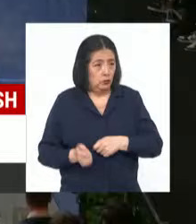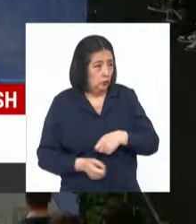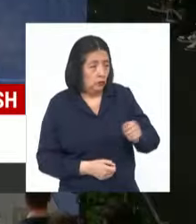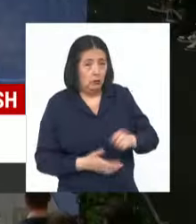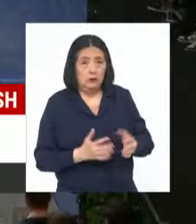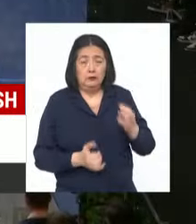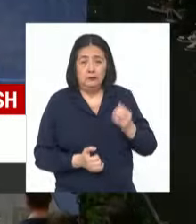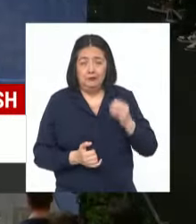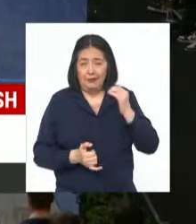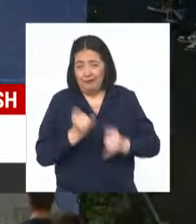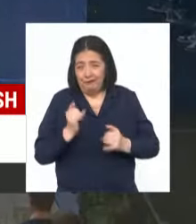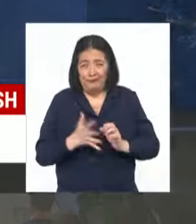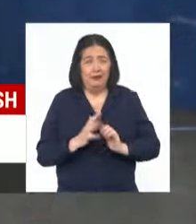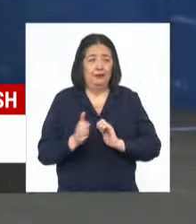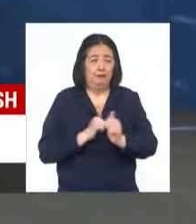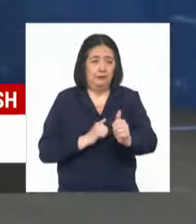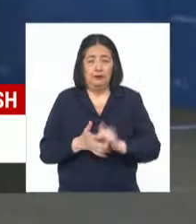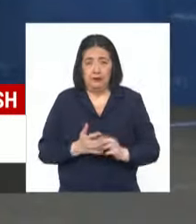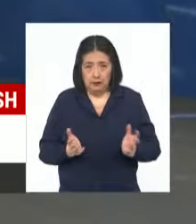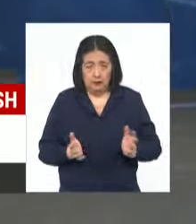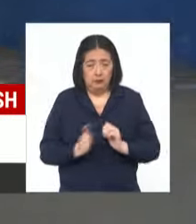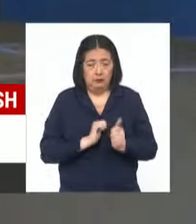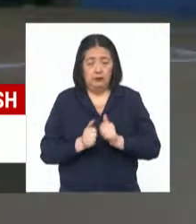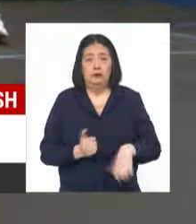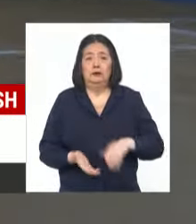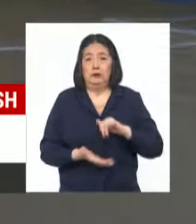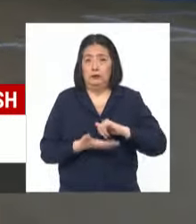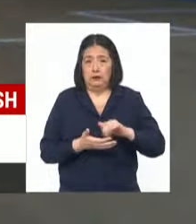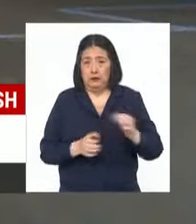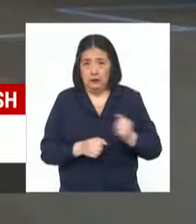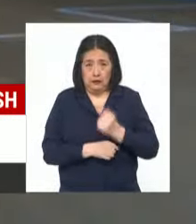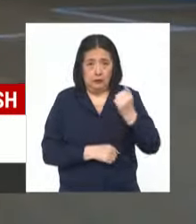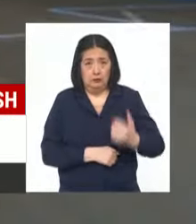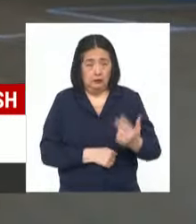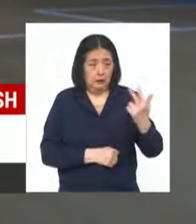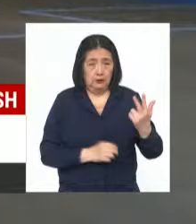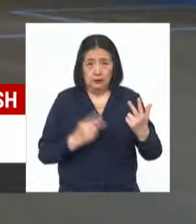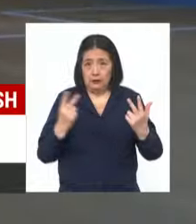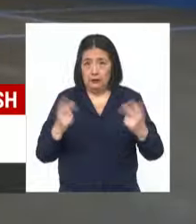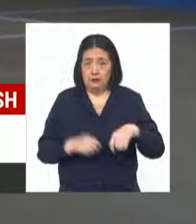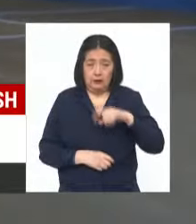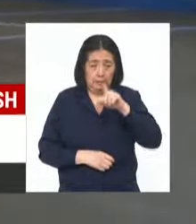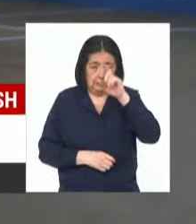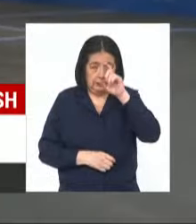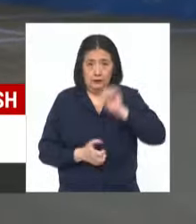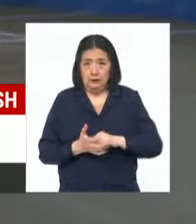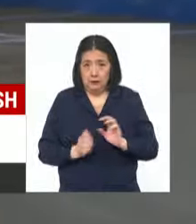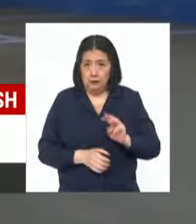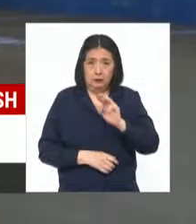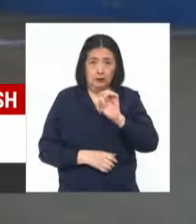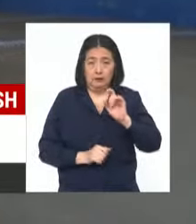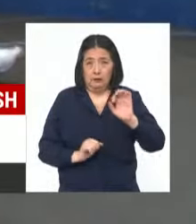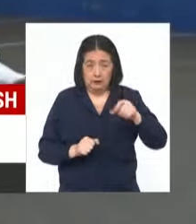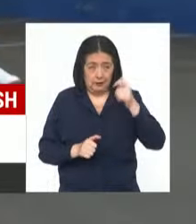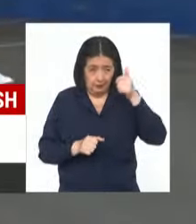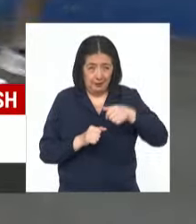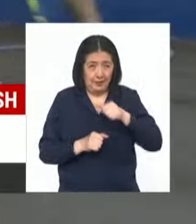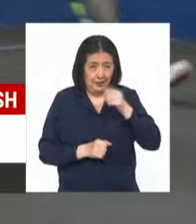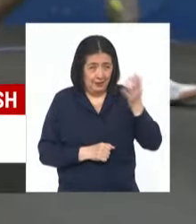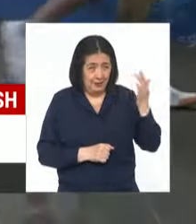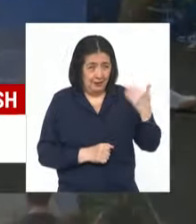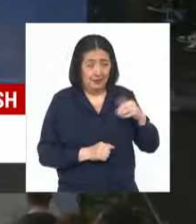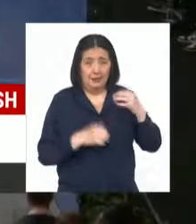clasificó a la final de un torneo en Nueva York. Venció por 3-2 al egipcio Mostafa Asal. Recuerda que ayer les